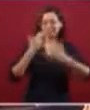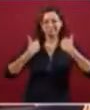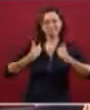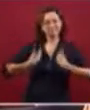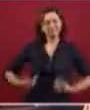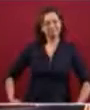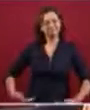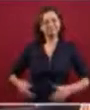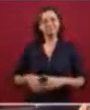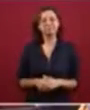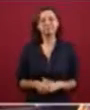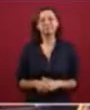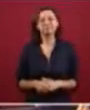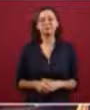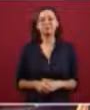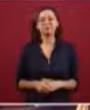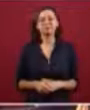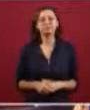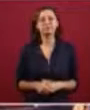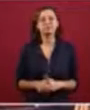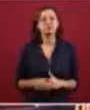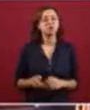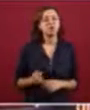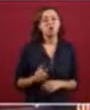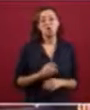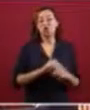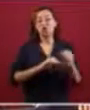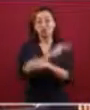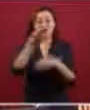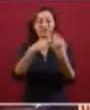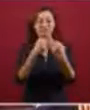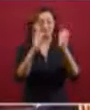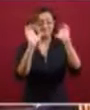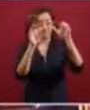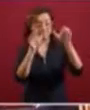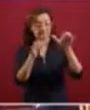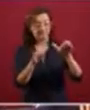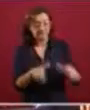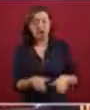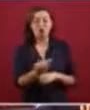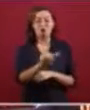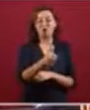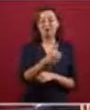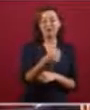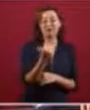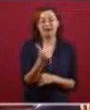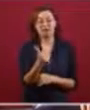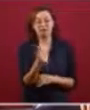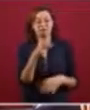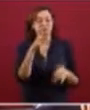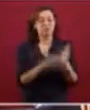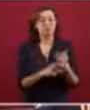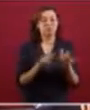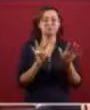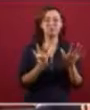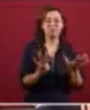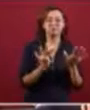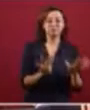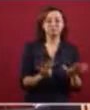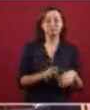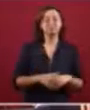Todas las inscribieron el 11 de agosto del